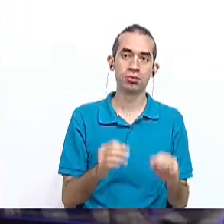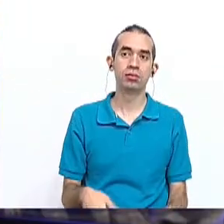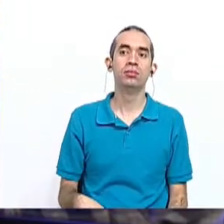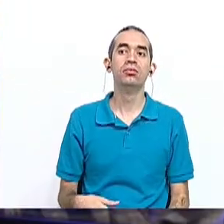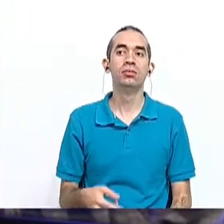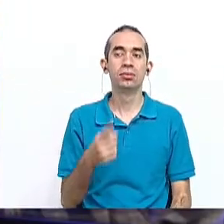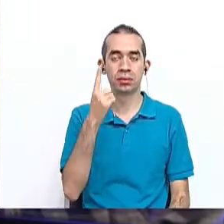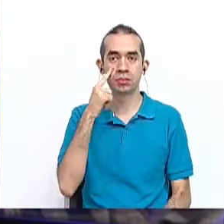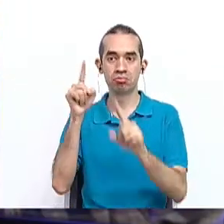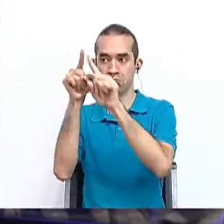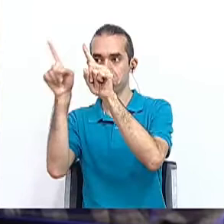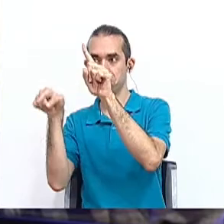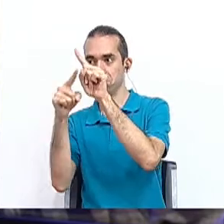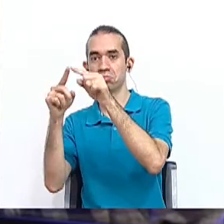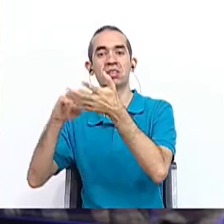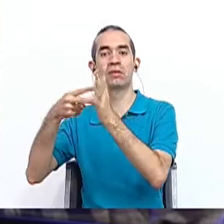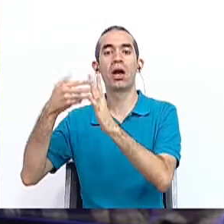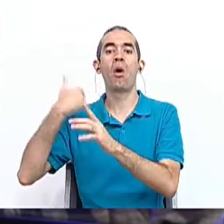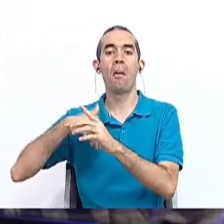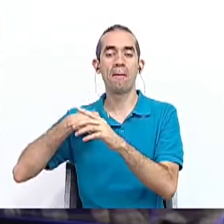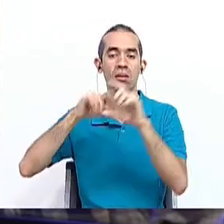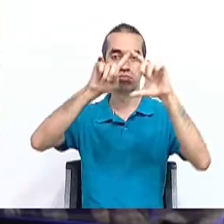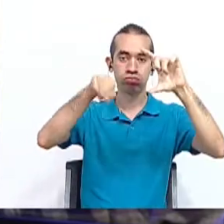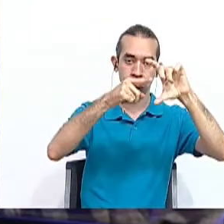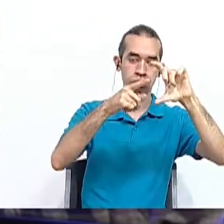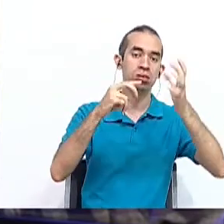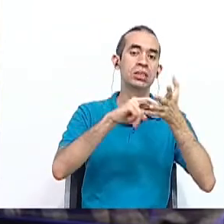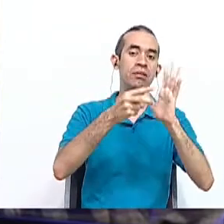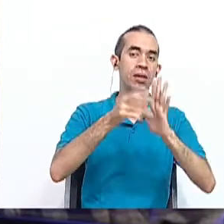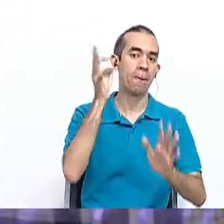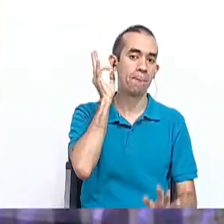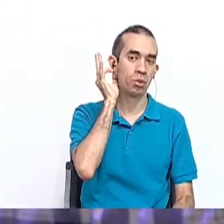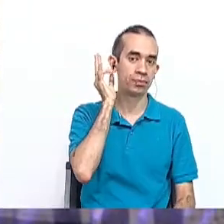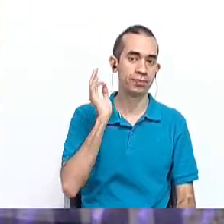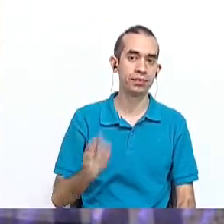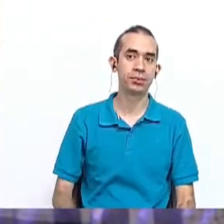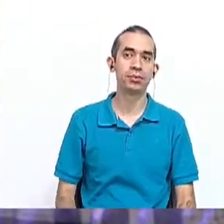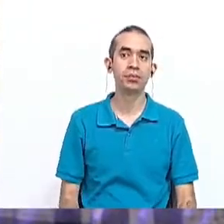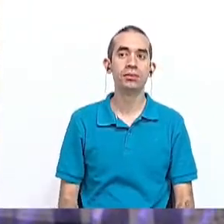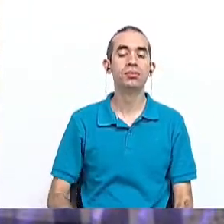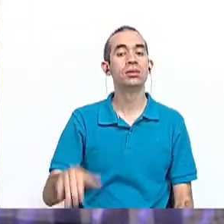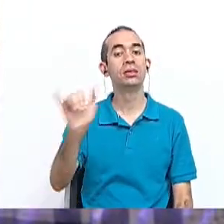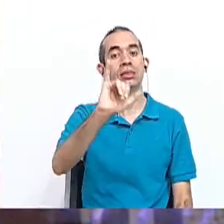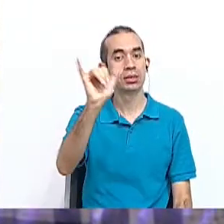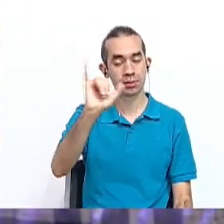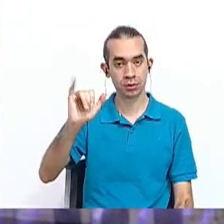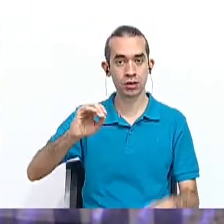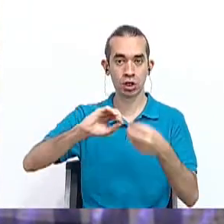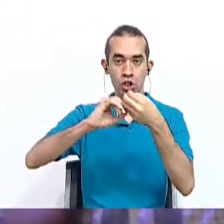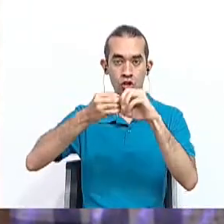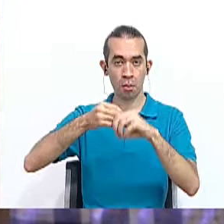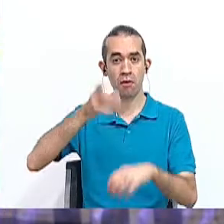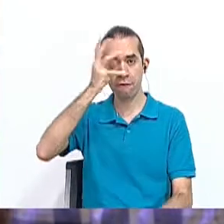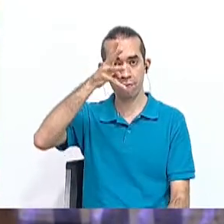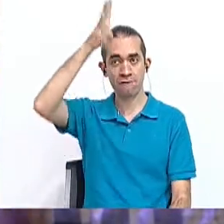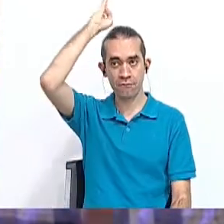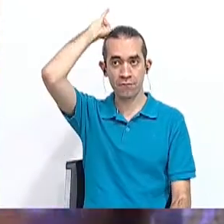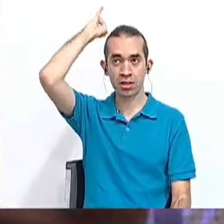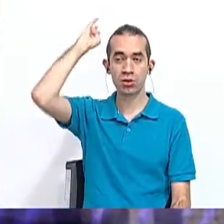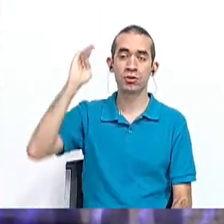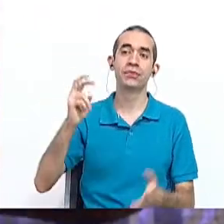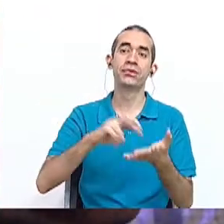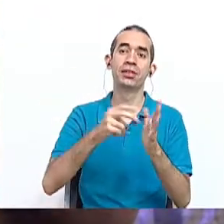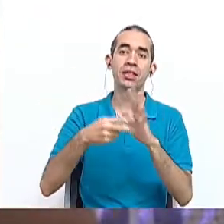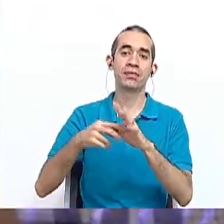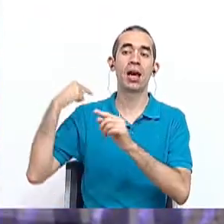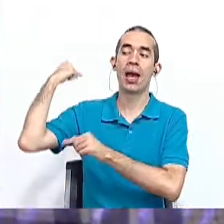cuadros para representar a los hombres y los círculos para representar a las mujeres. Y que también se usan los números romanos para representar las